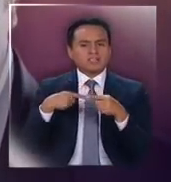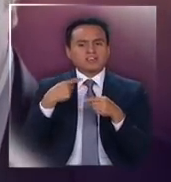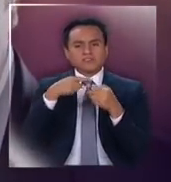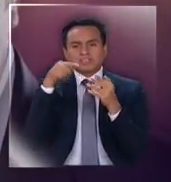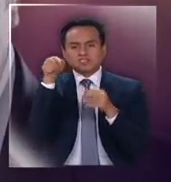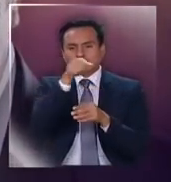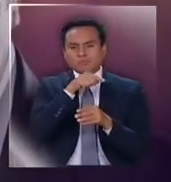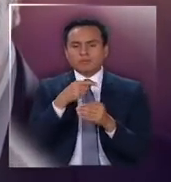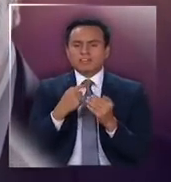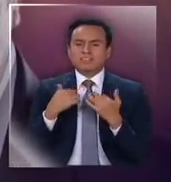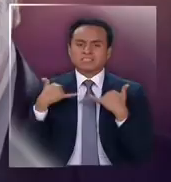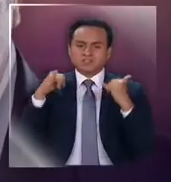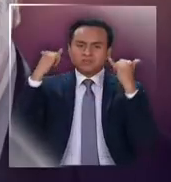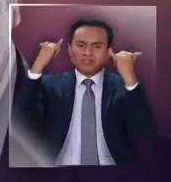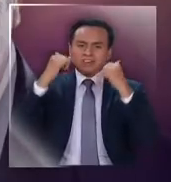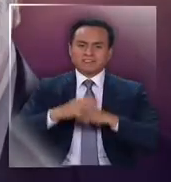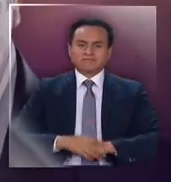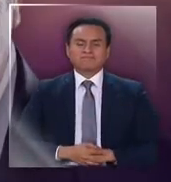shows para disfrutar.